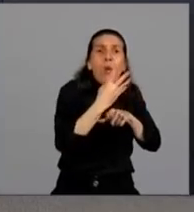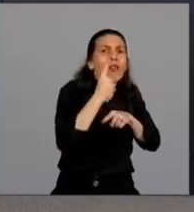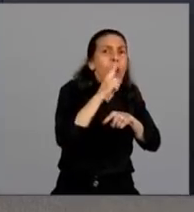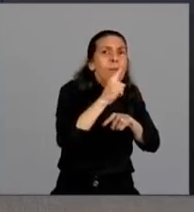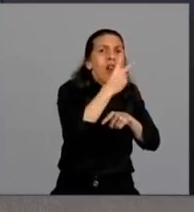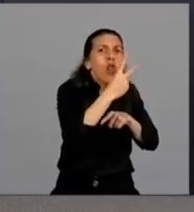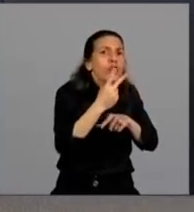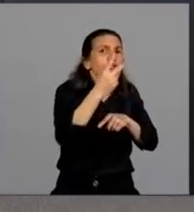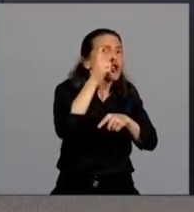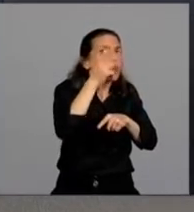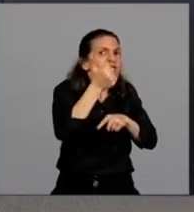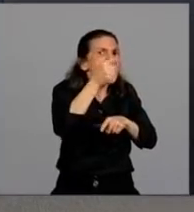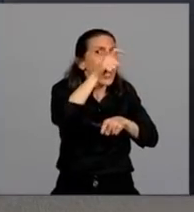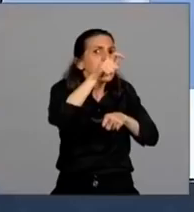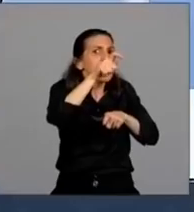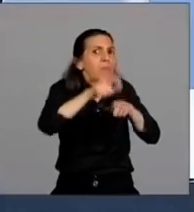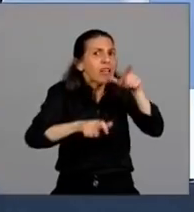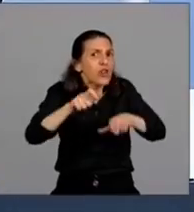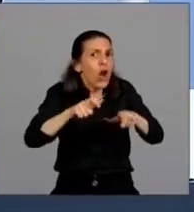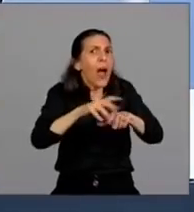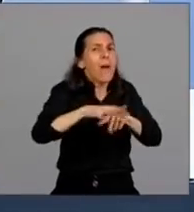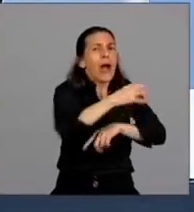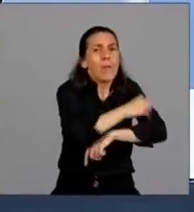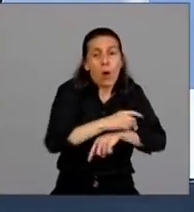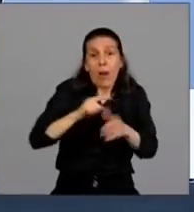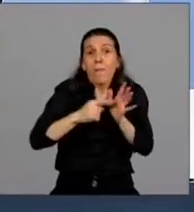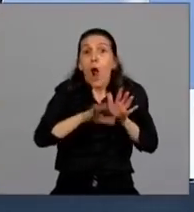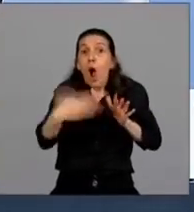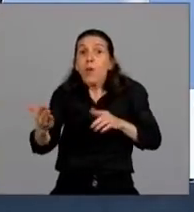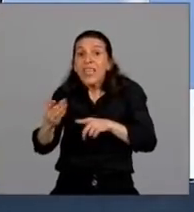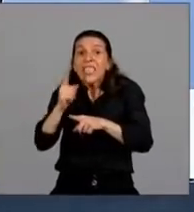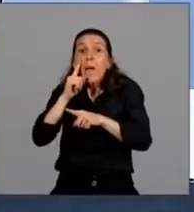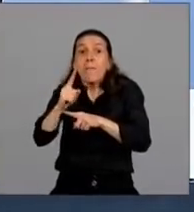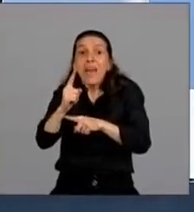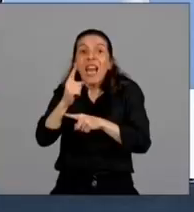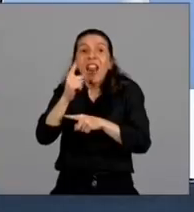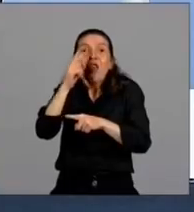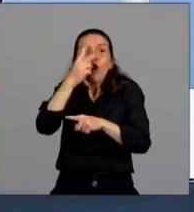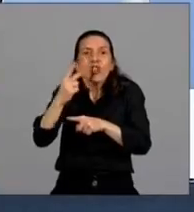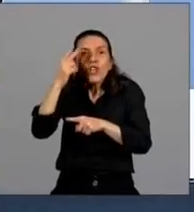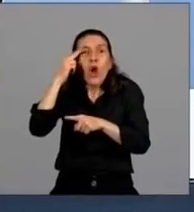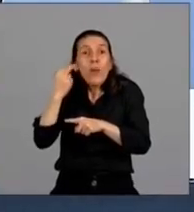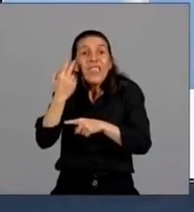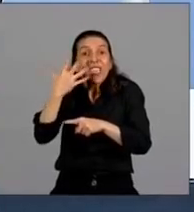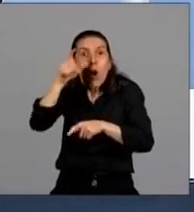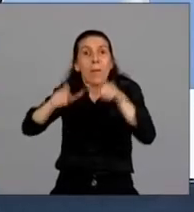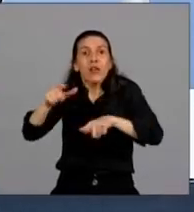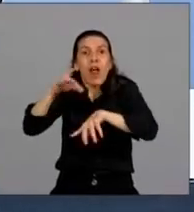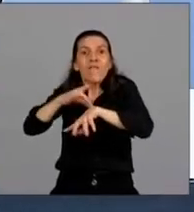4.286 casos en barrios populares, en la provincia, 1.295.